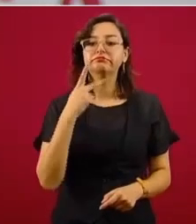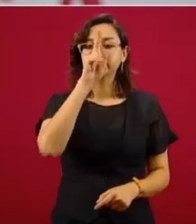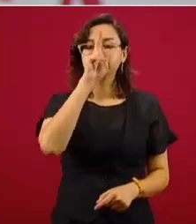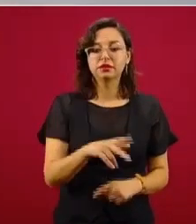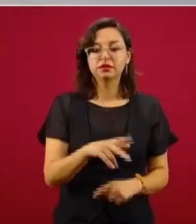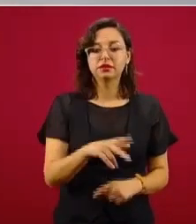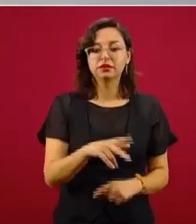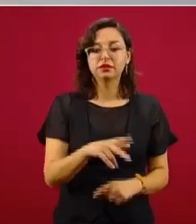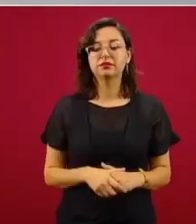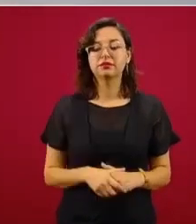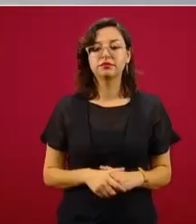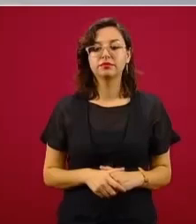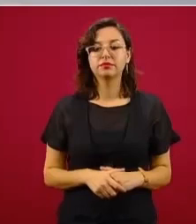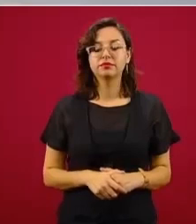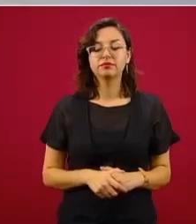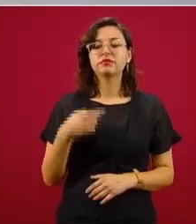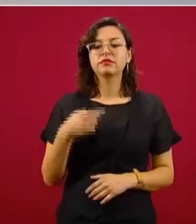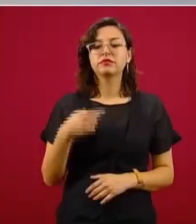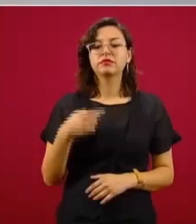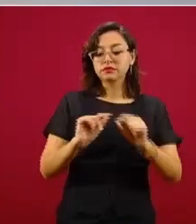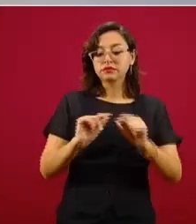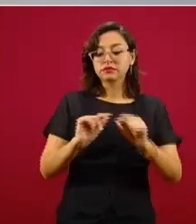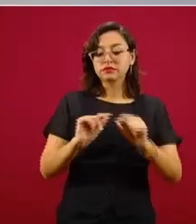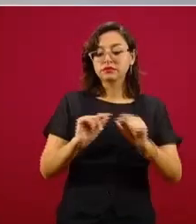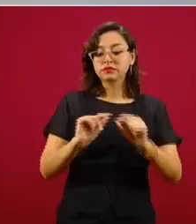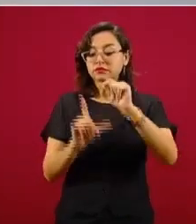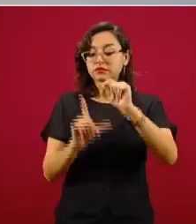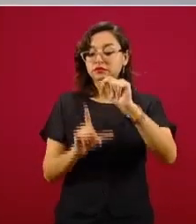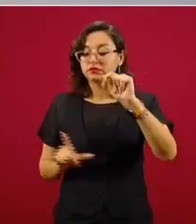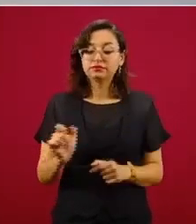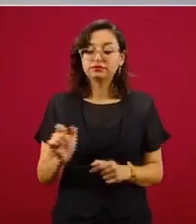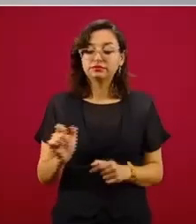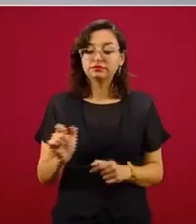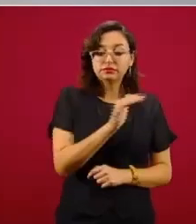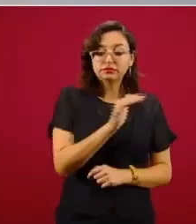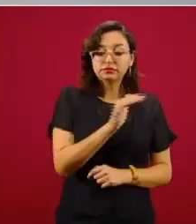Pero en general, nuestro país,